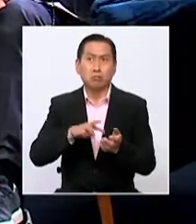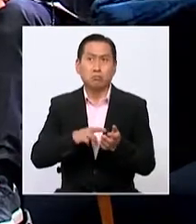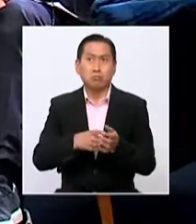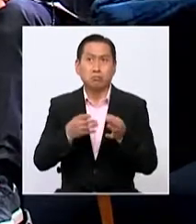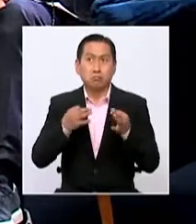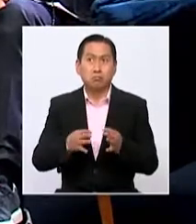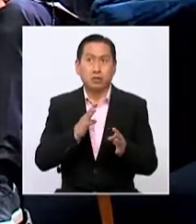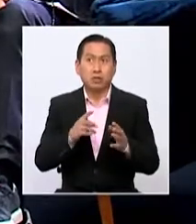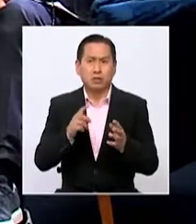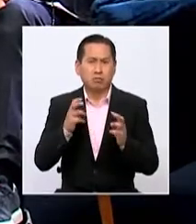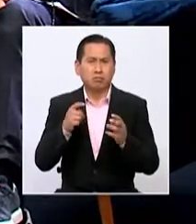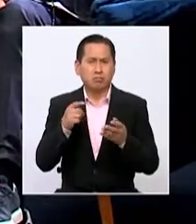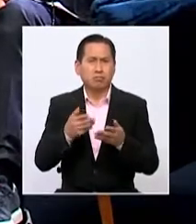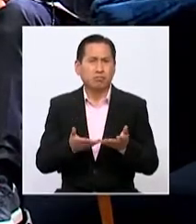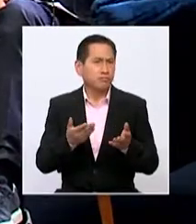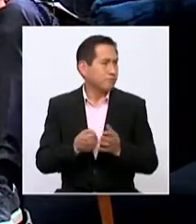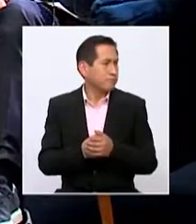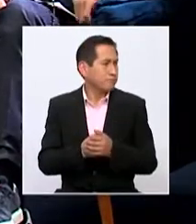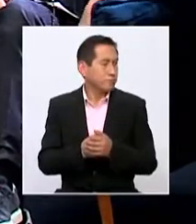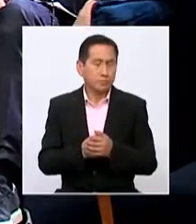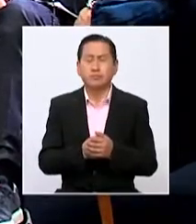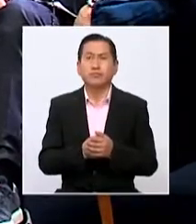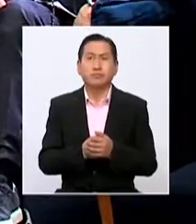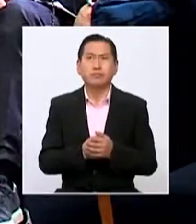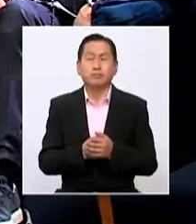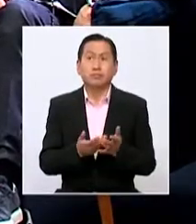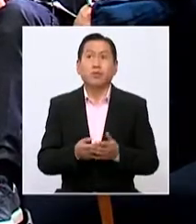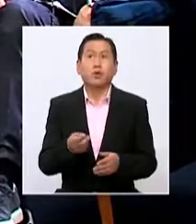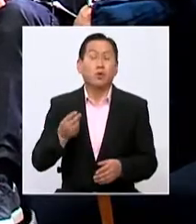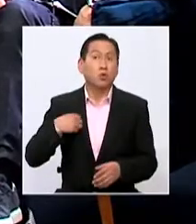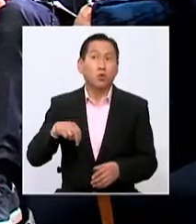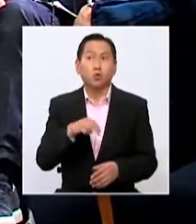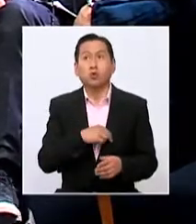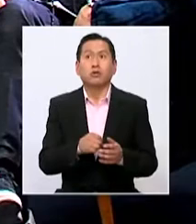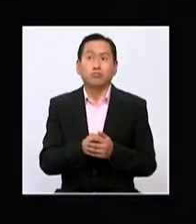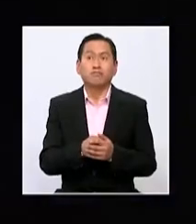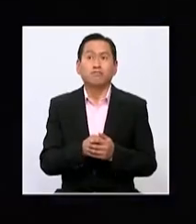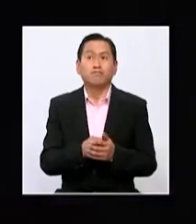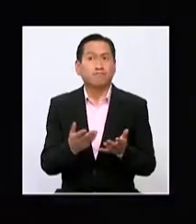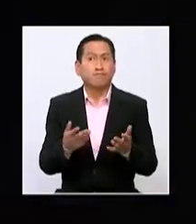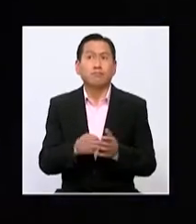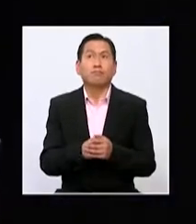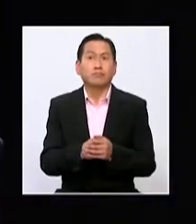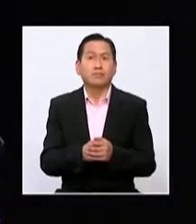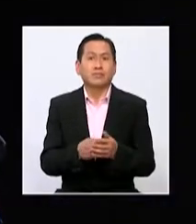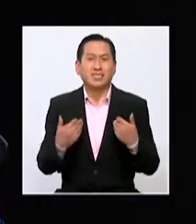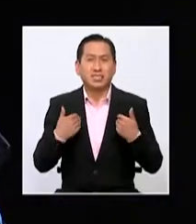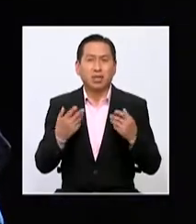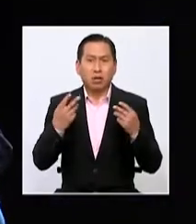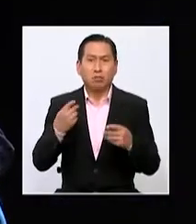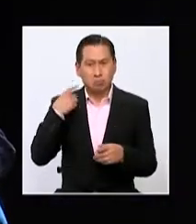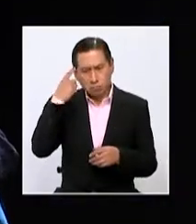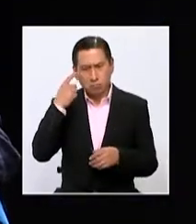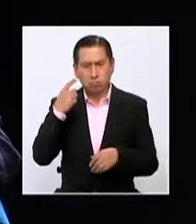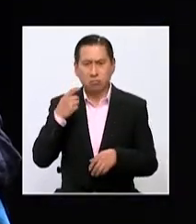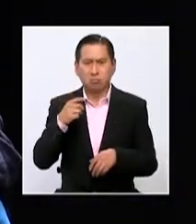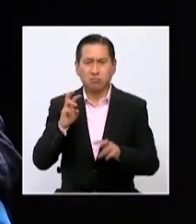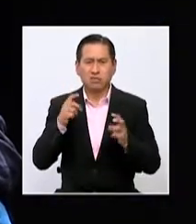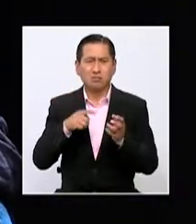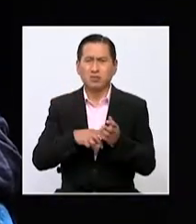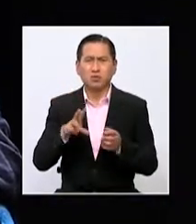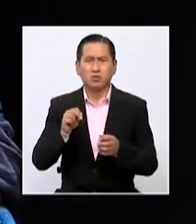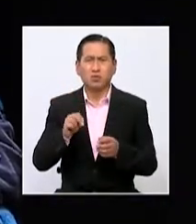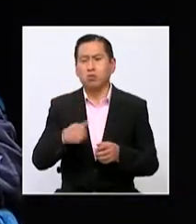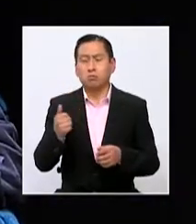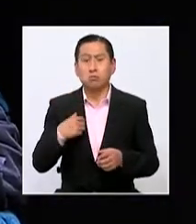podamos hablar hoy de estas producciones. Bueno, Saraí, nosotros estamos en una industria donde realmente no existe la bola de cristal, ¿no? Pero creo que es